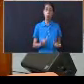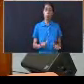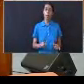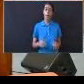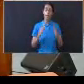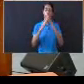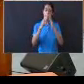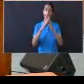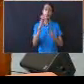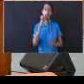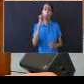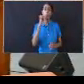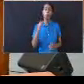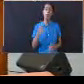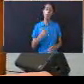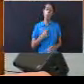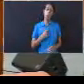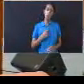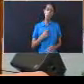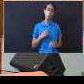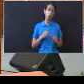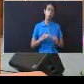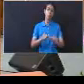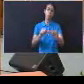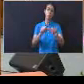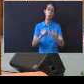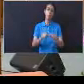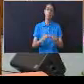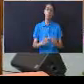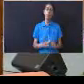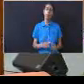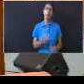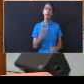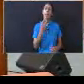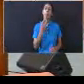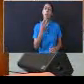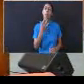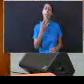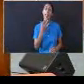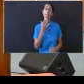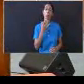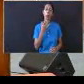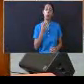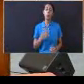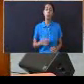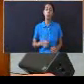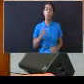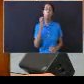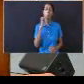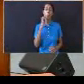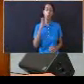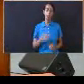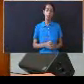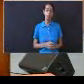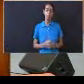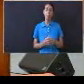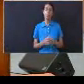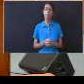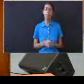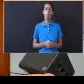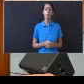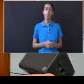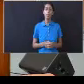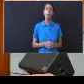Ahí hubiera sido siendo el favorito de Jacob. Pero cuando pasó todo esto, aprendió. Por lo que